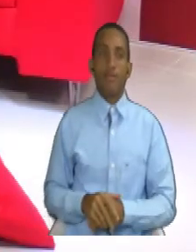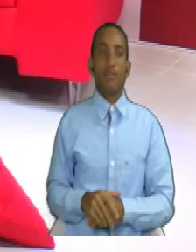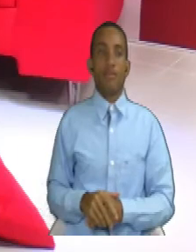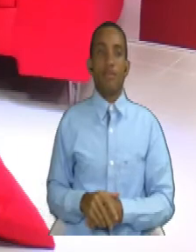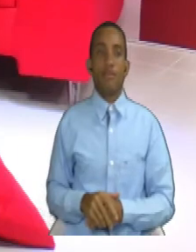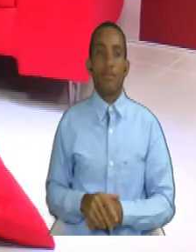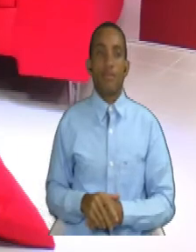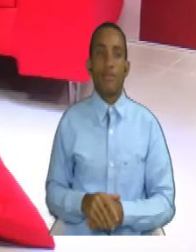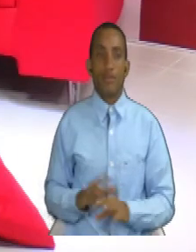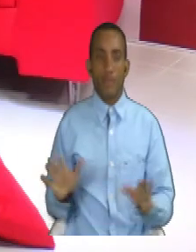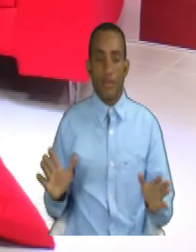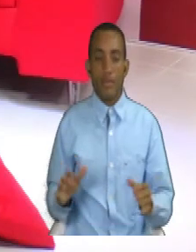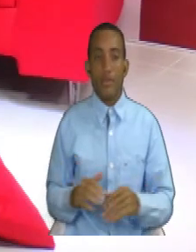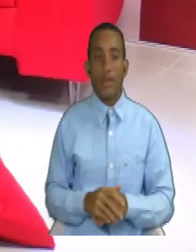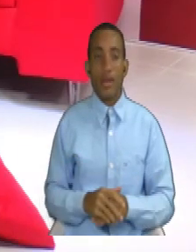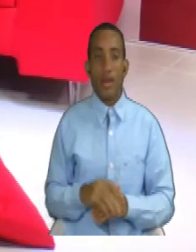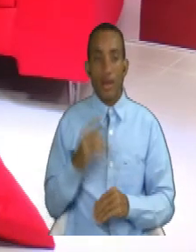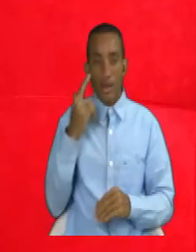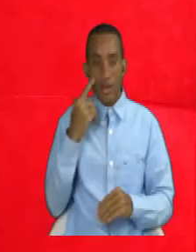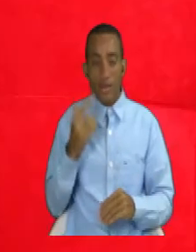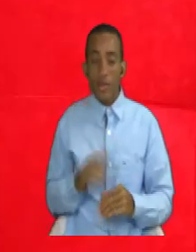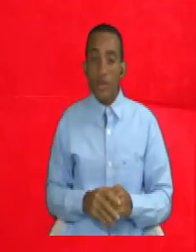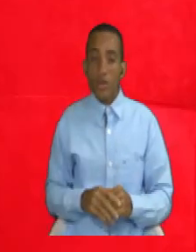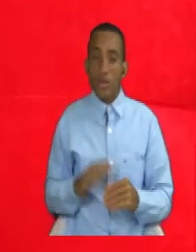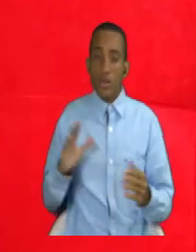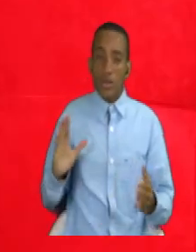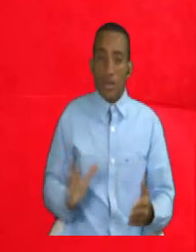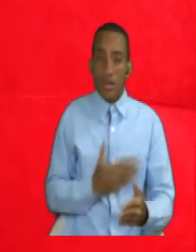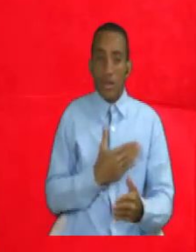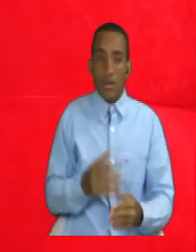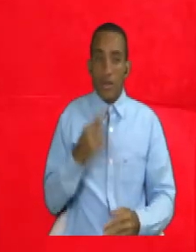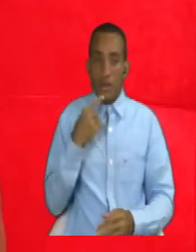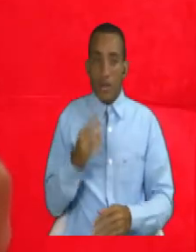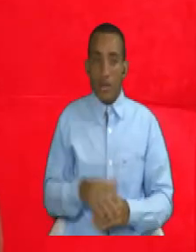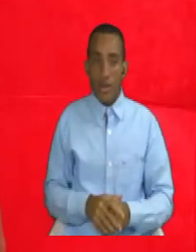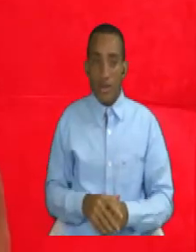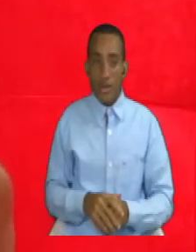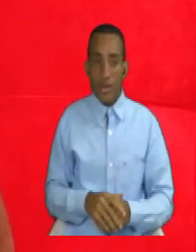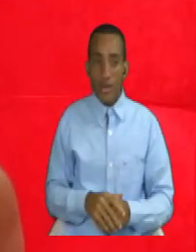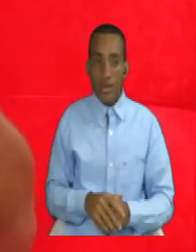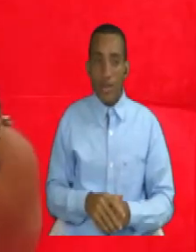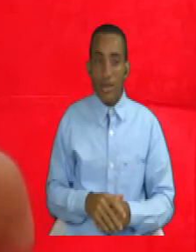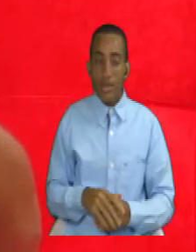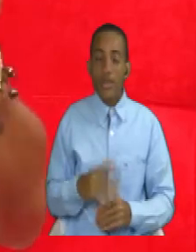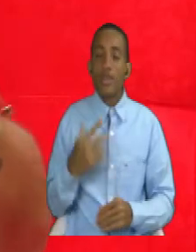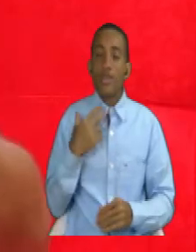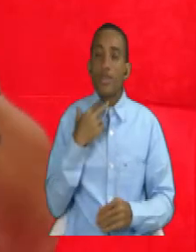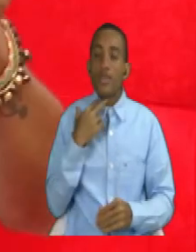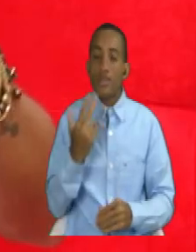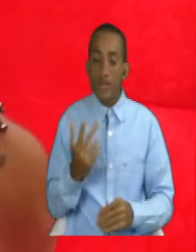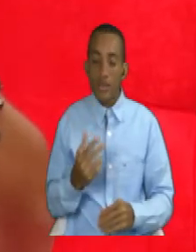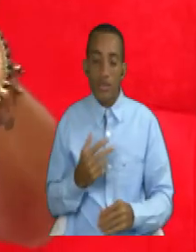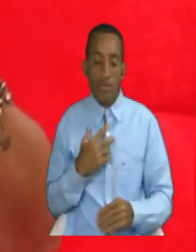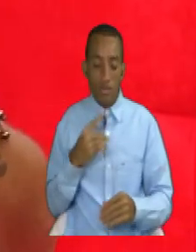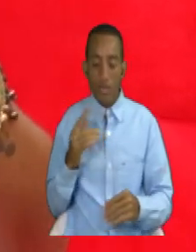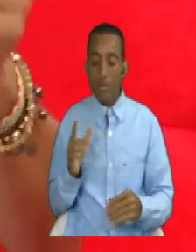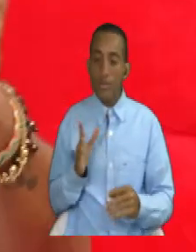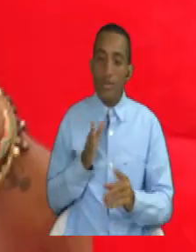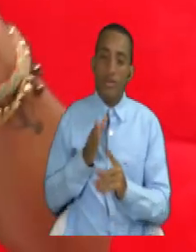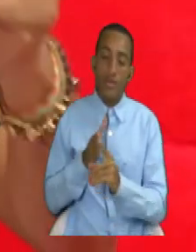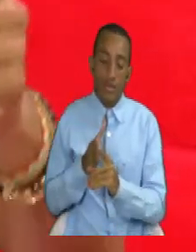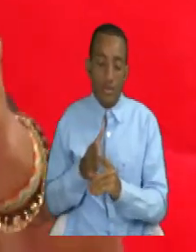bueno. Entonces, ahí vamos a hacer un corito de la canción. Inicia como... Ay, tu voz me enamora, tu risa me